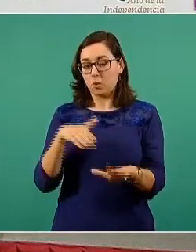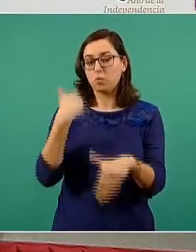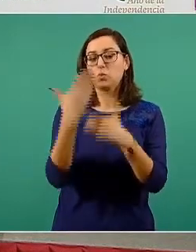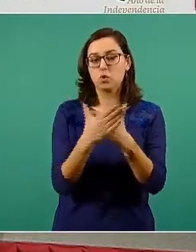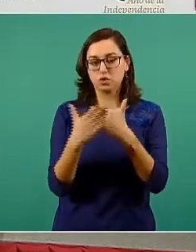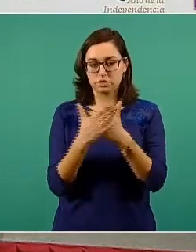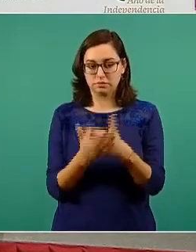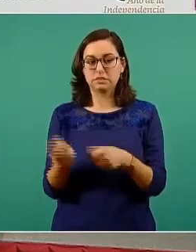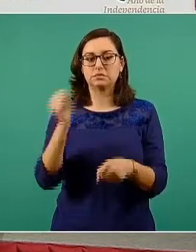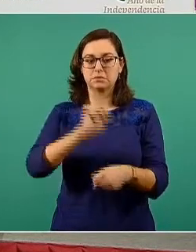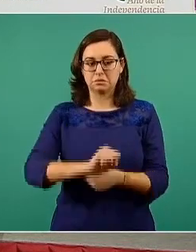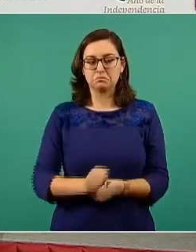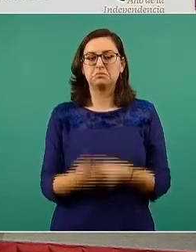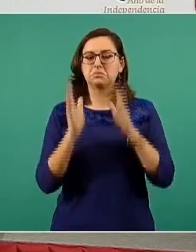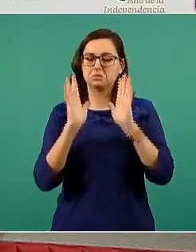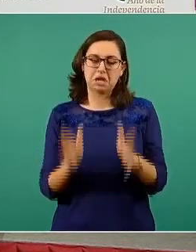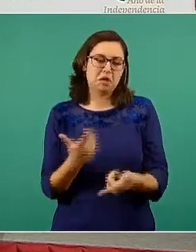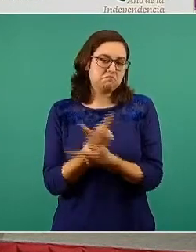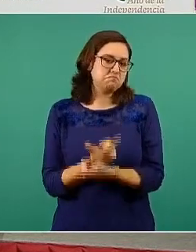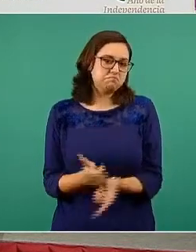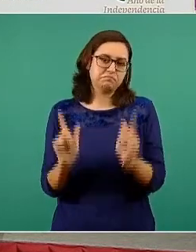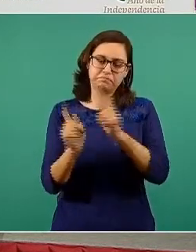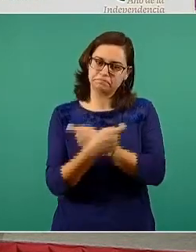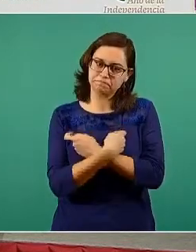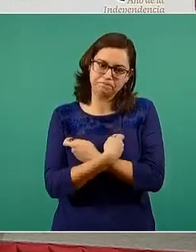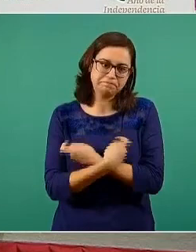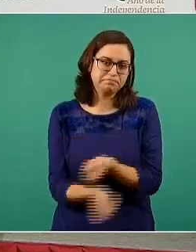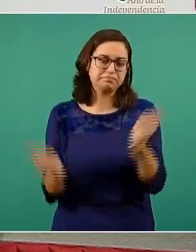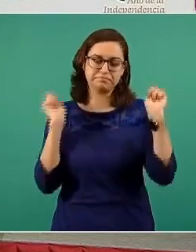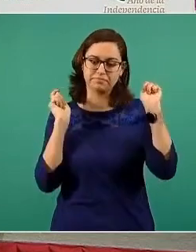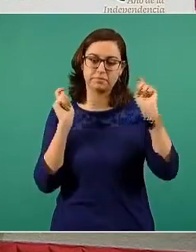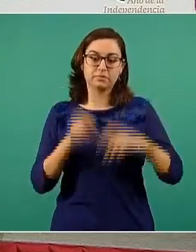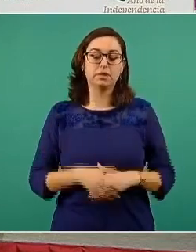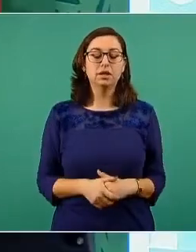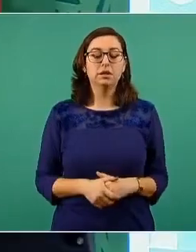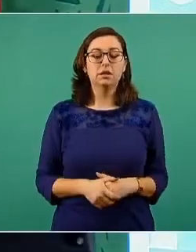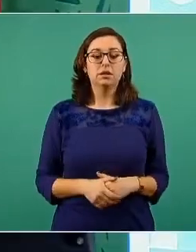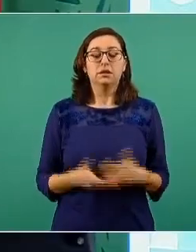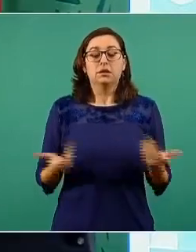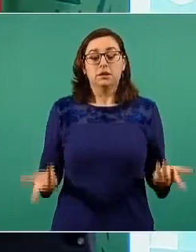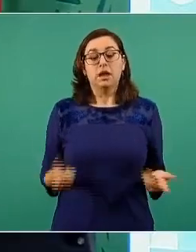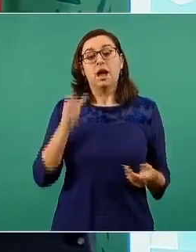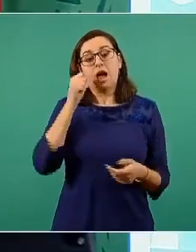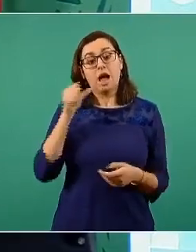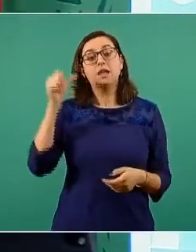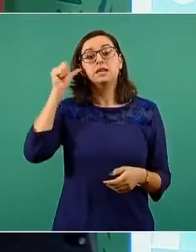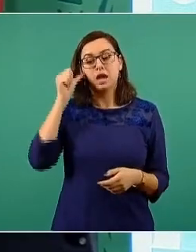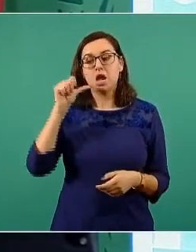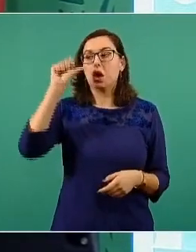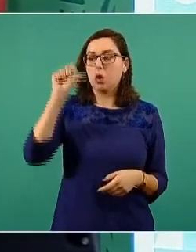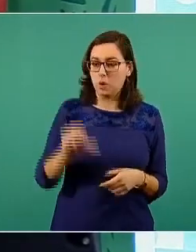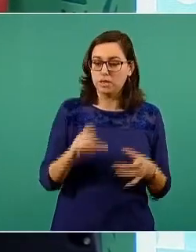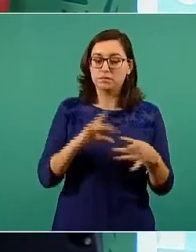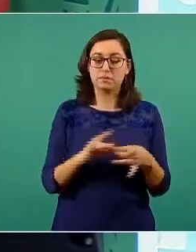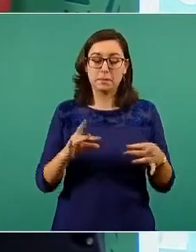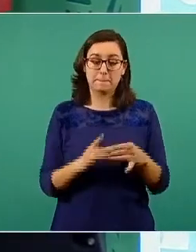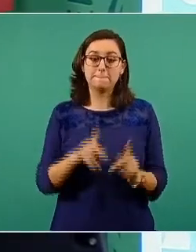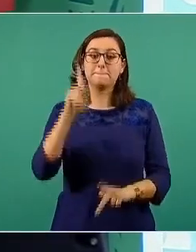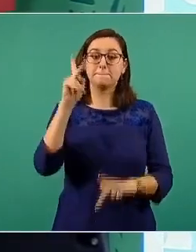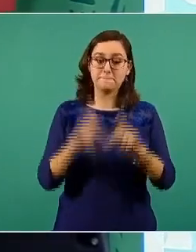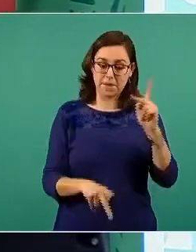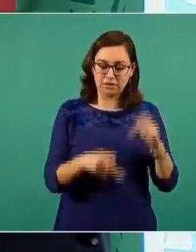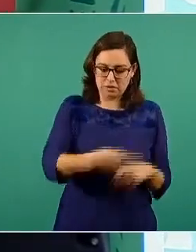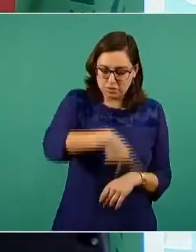semana ya se liberarán estas dosis. Como dijimos al principio y dijimos ayer, una parte para México, otra parte